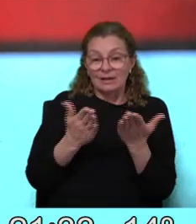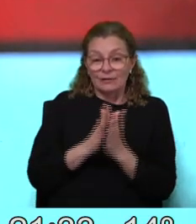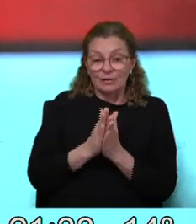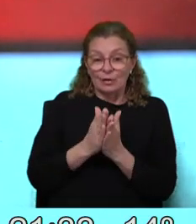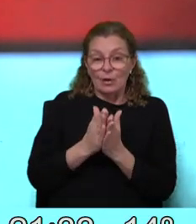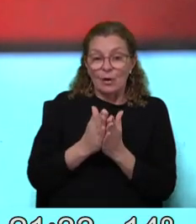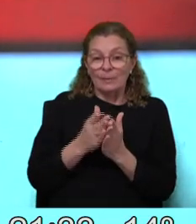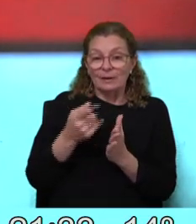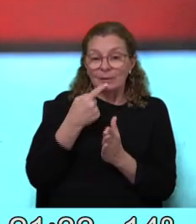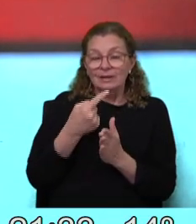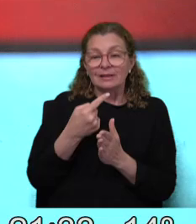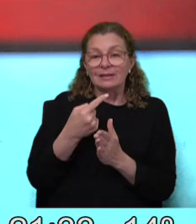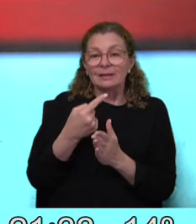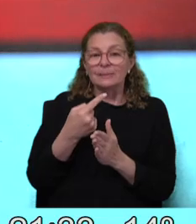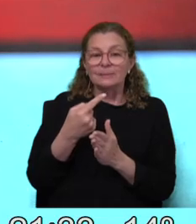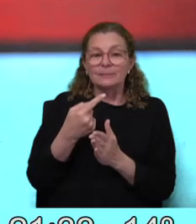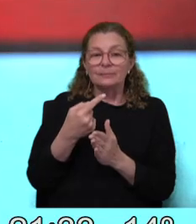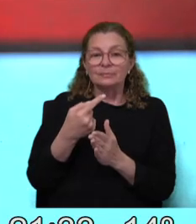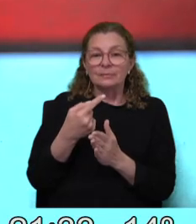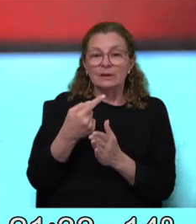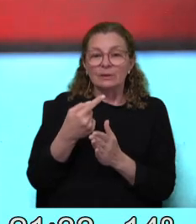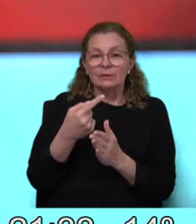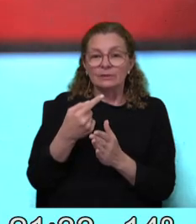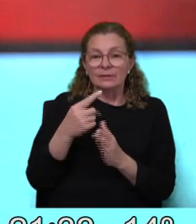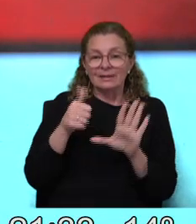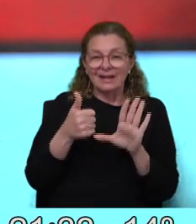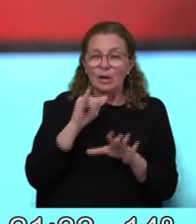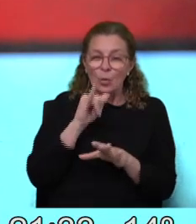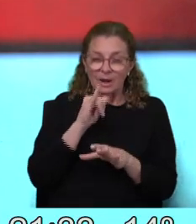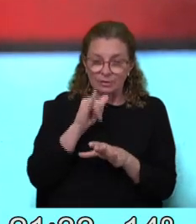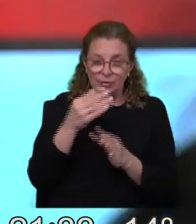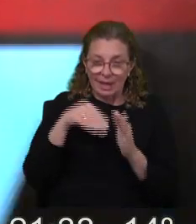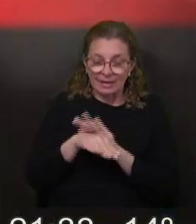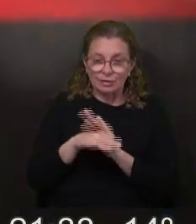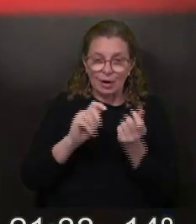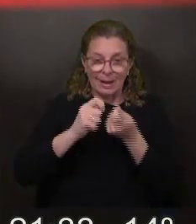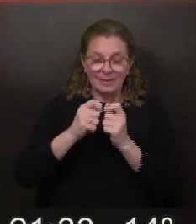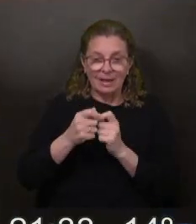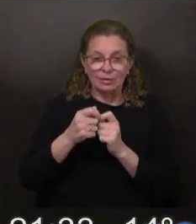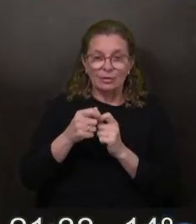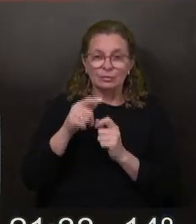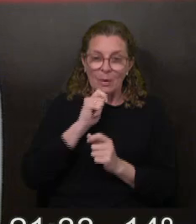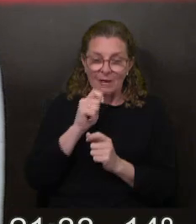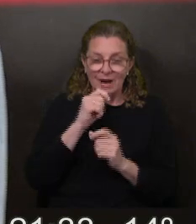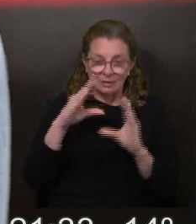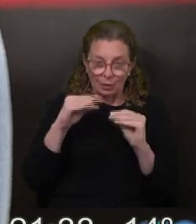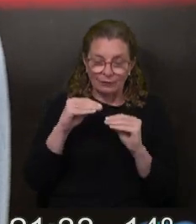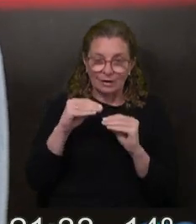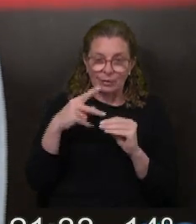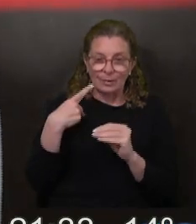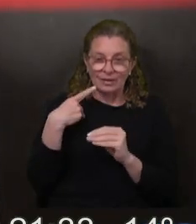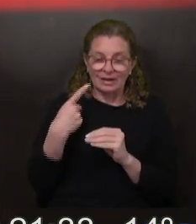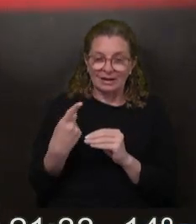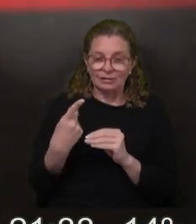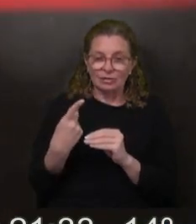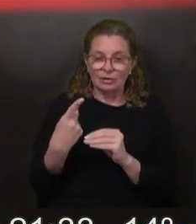cosas que perdimos en el fuego. Son seis cuentos aparentemente que están adaptados. Bueno, Lucila estuvo conversando con el director de la